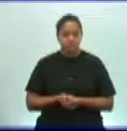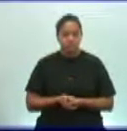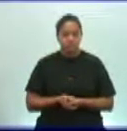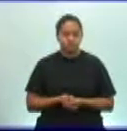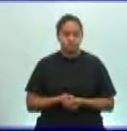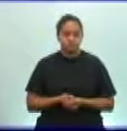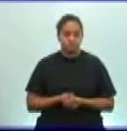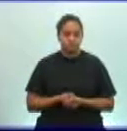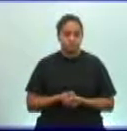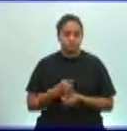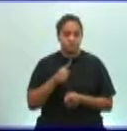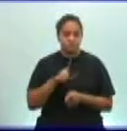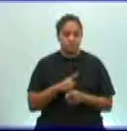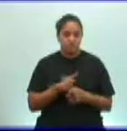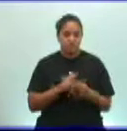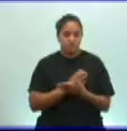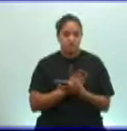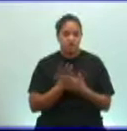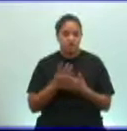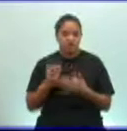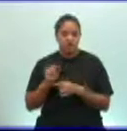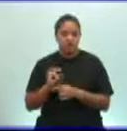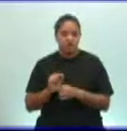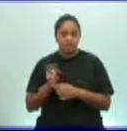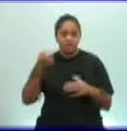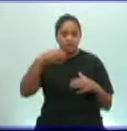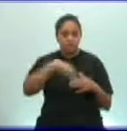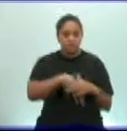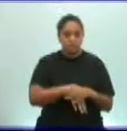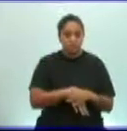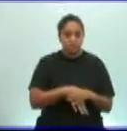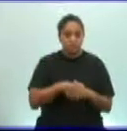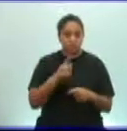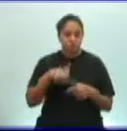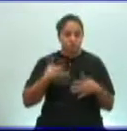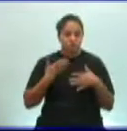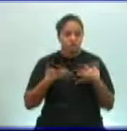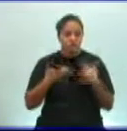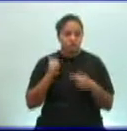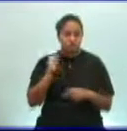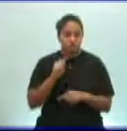pozo solía divertirse cierto mozo. Yo me divierto, el mozo